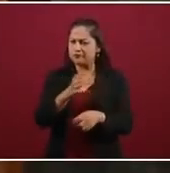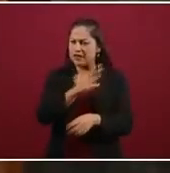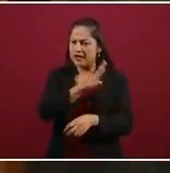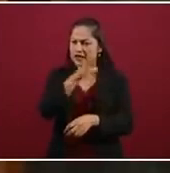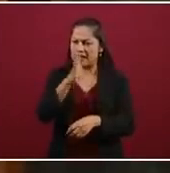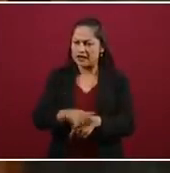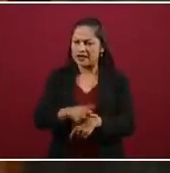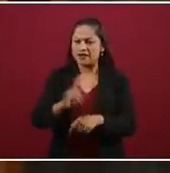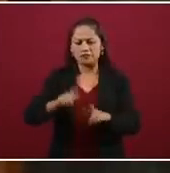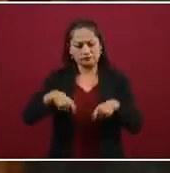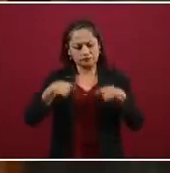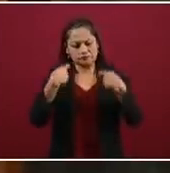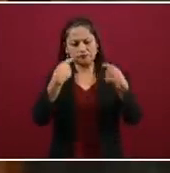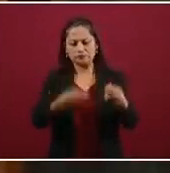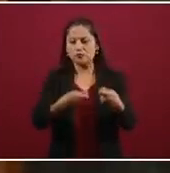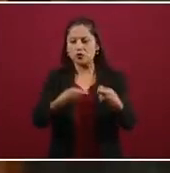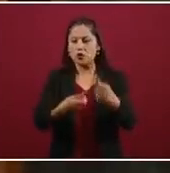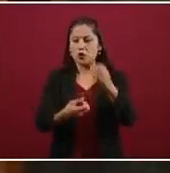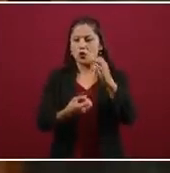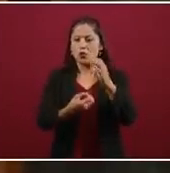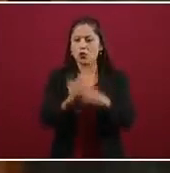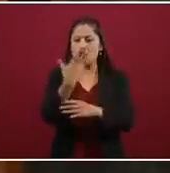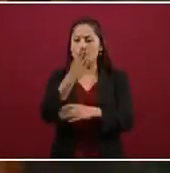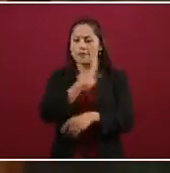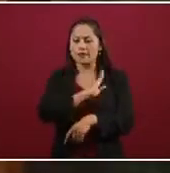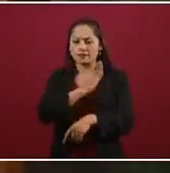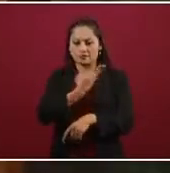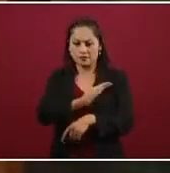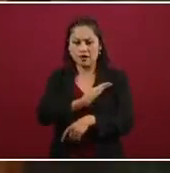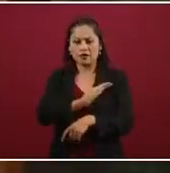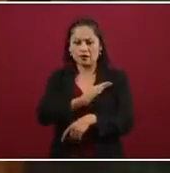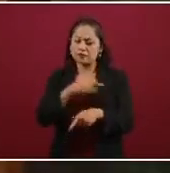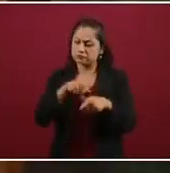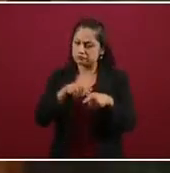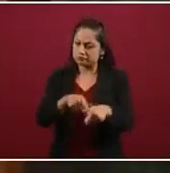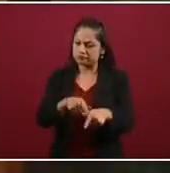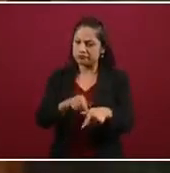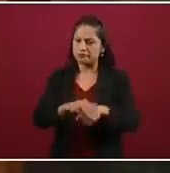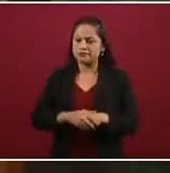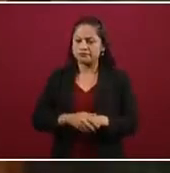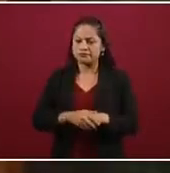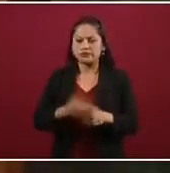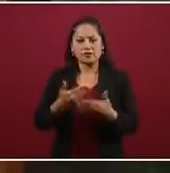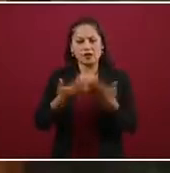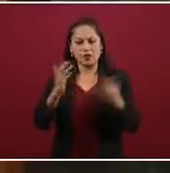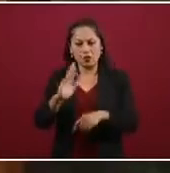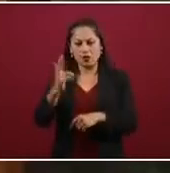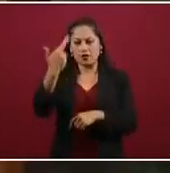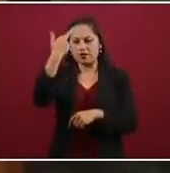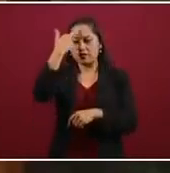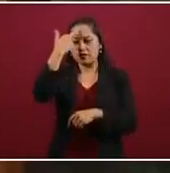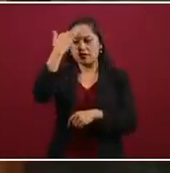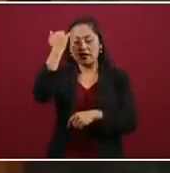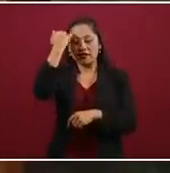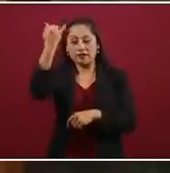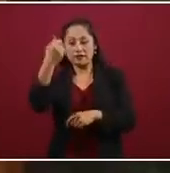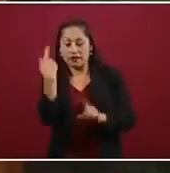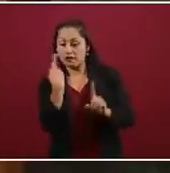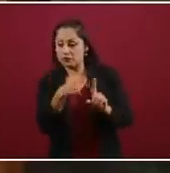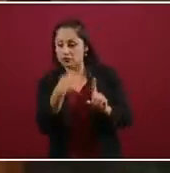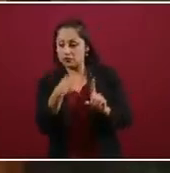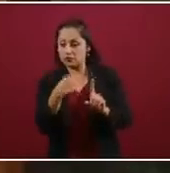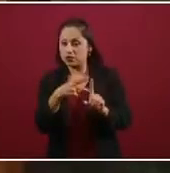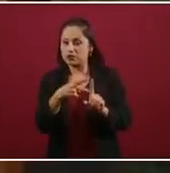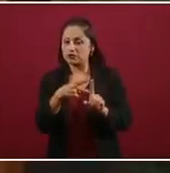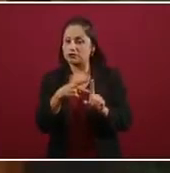revolución en el sur de la Nueva España. Vamos a recordar algunas de sus principales ideas, las cuales continúan siendo